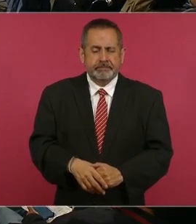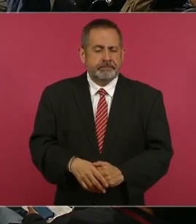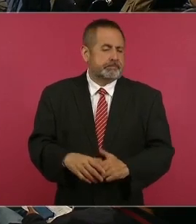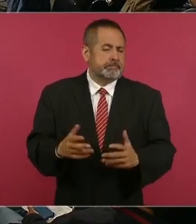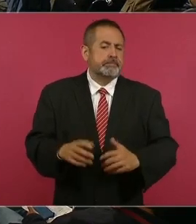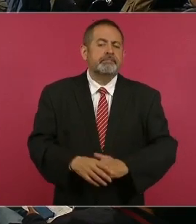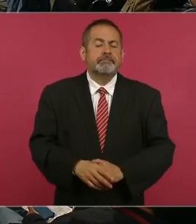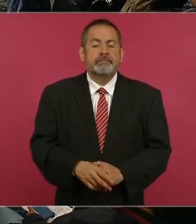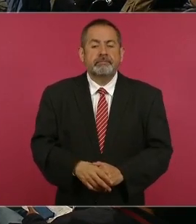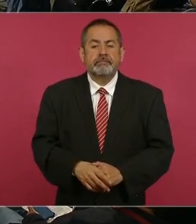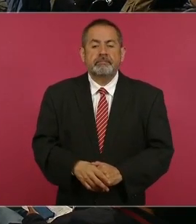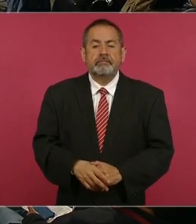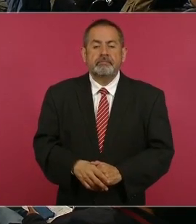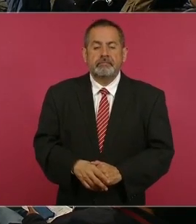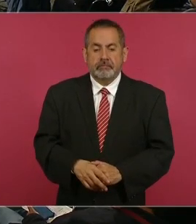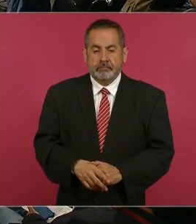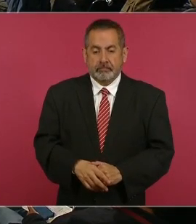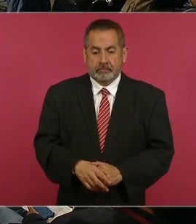Entonces,